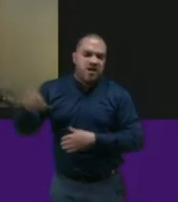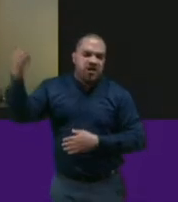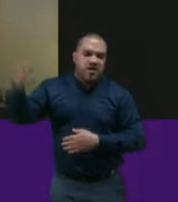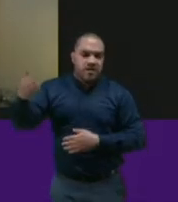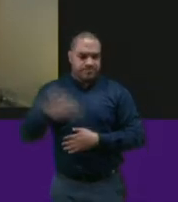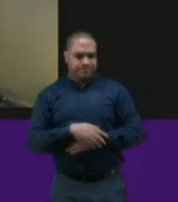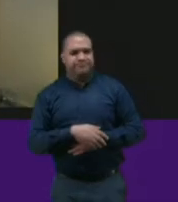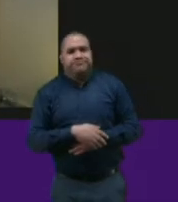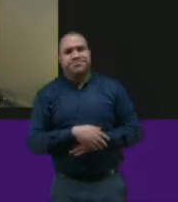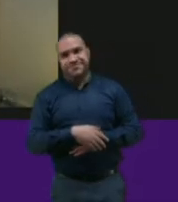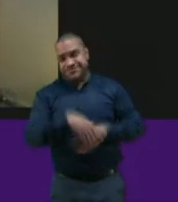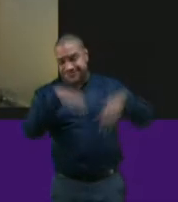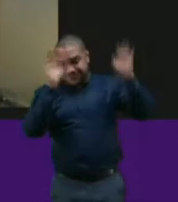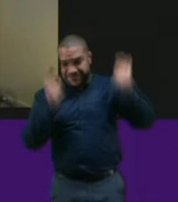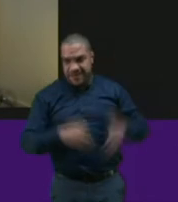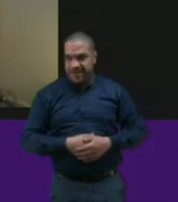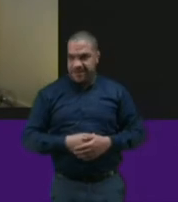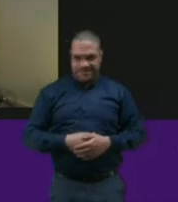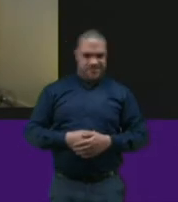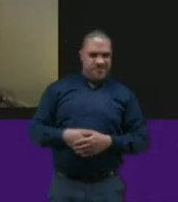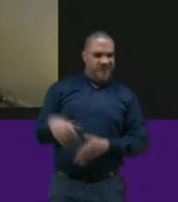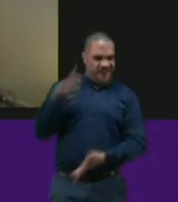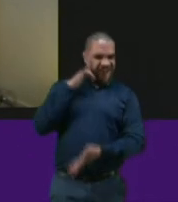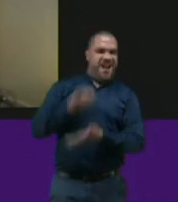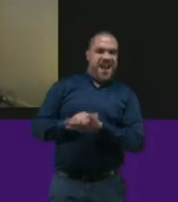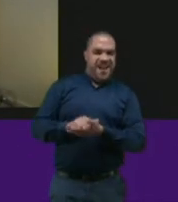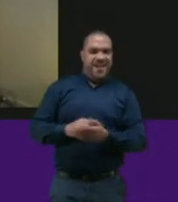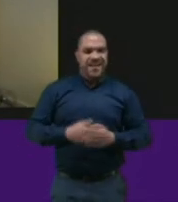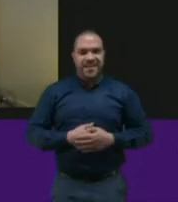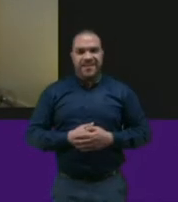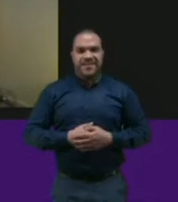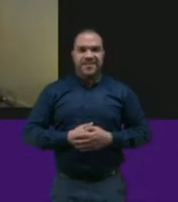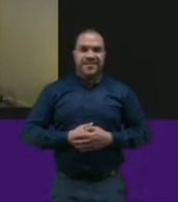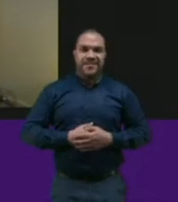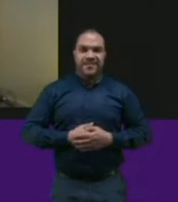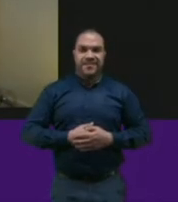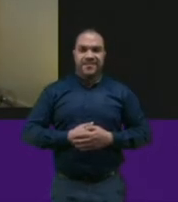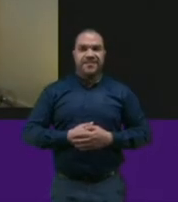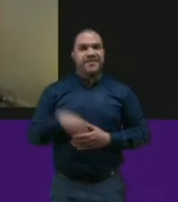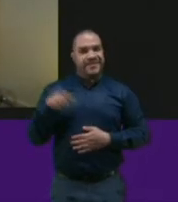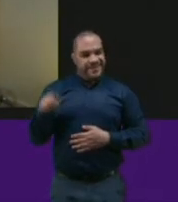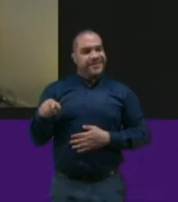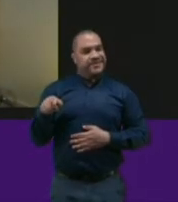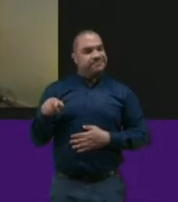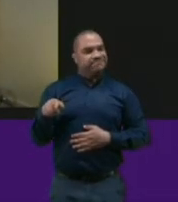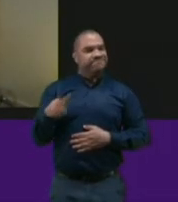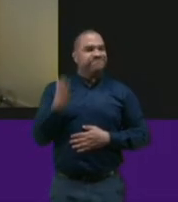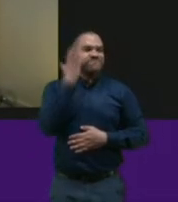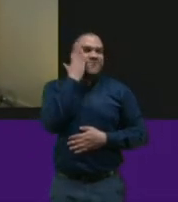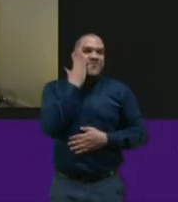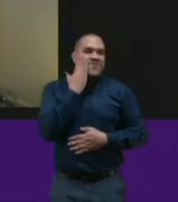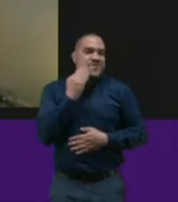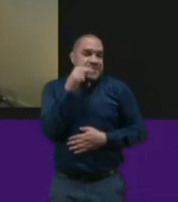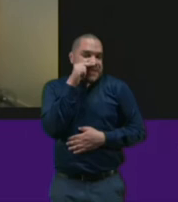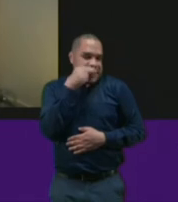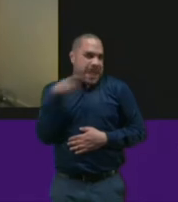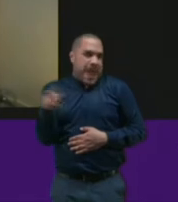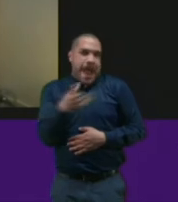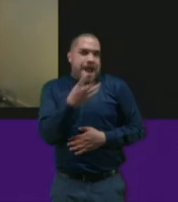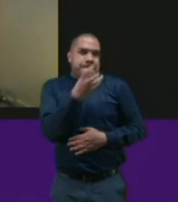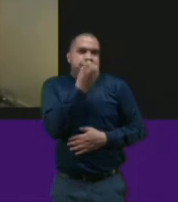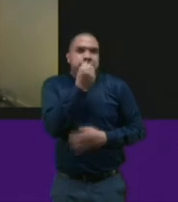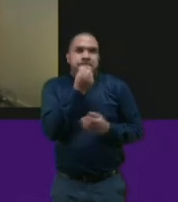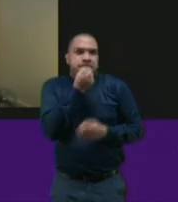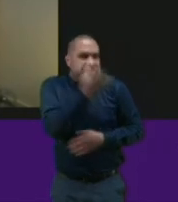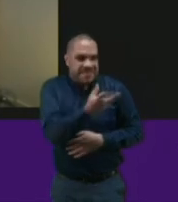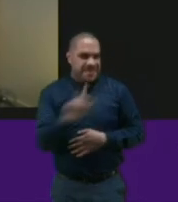Muchos, claro. No, mentirosa, no le creo. Bueno, no quiso decir, pero está muy chiquita. Bueno, Ilana, me